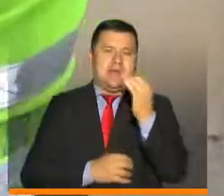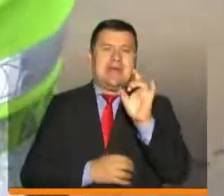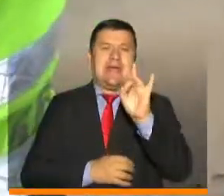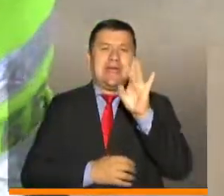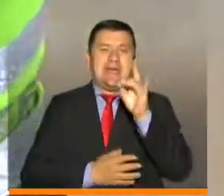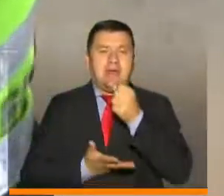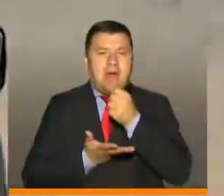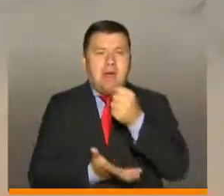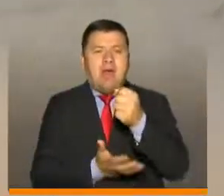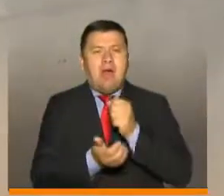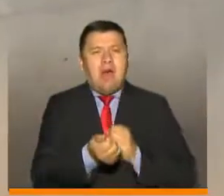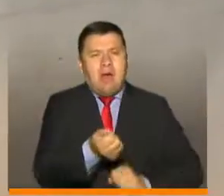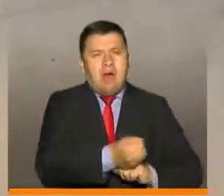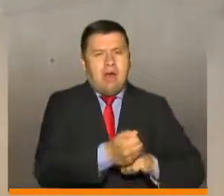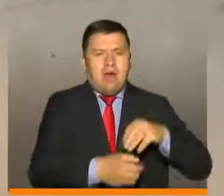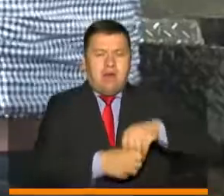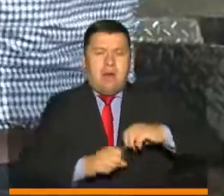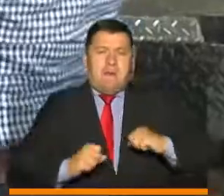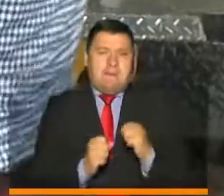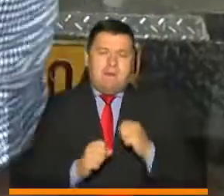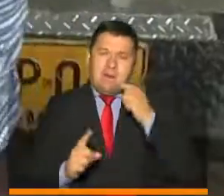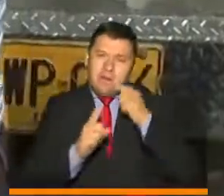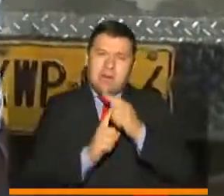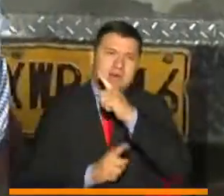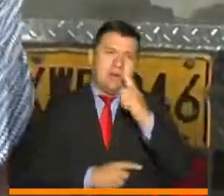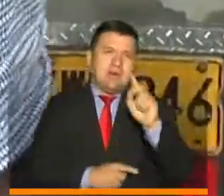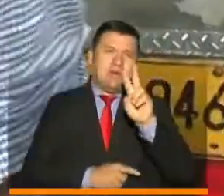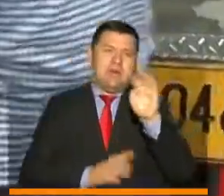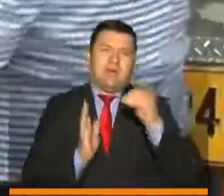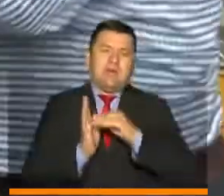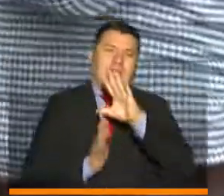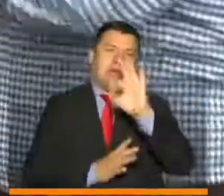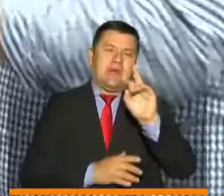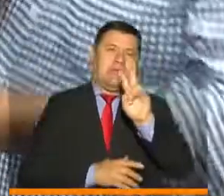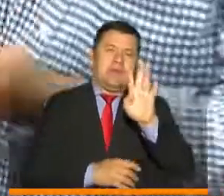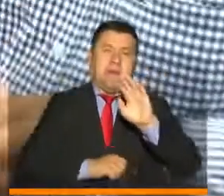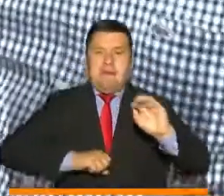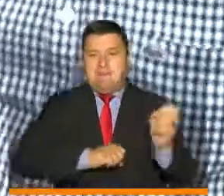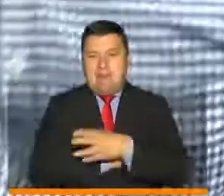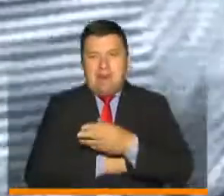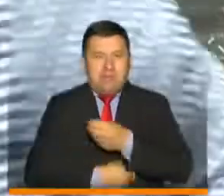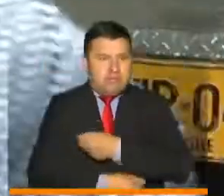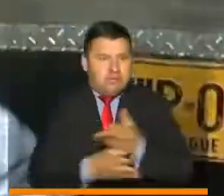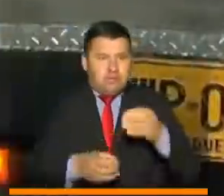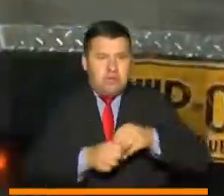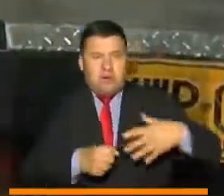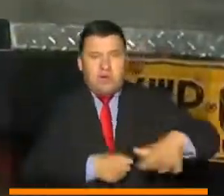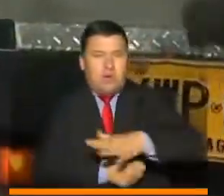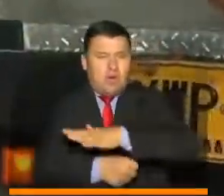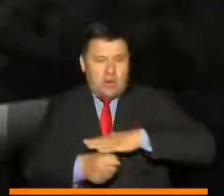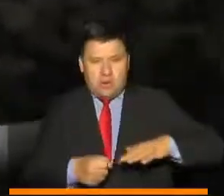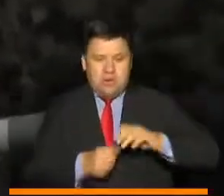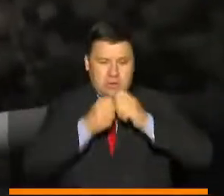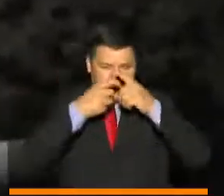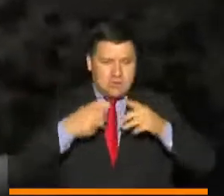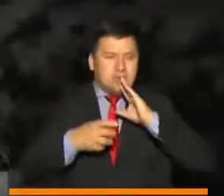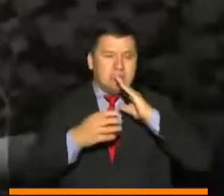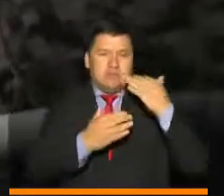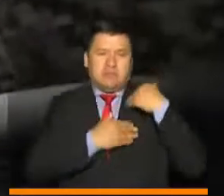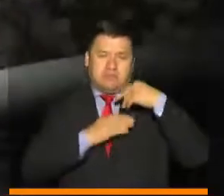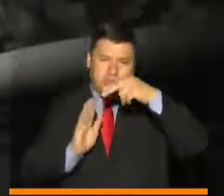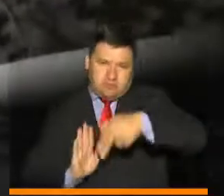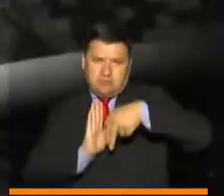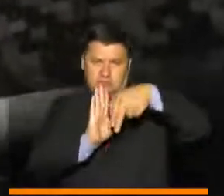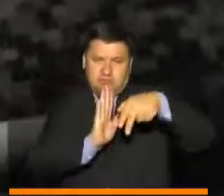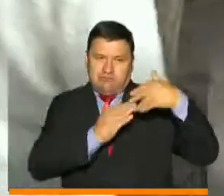290.315 ayudas humanitarias entregadas en Bogotá y 129.524 mercados entregados en Cundinamarca por la Unidad Nacional para la